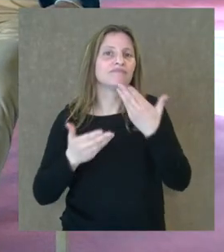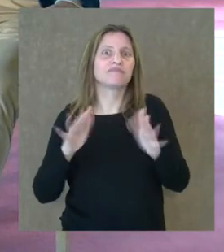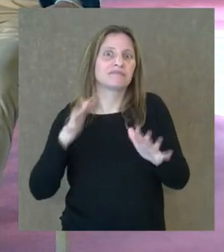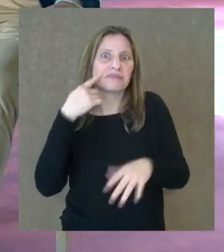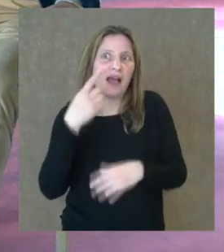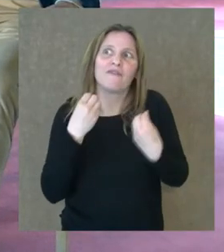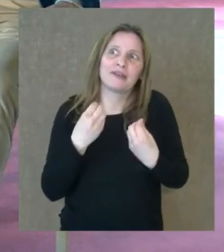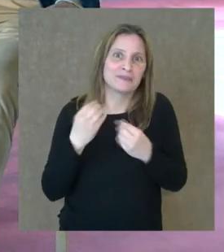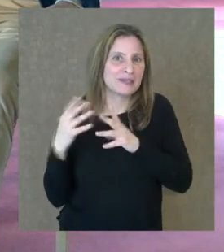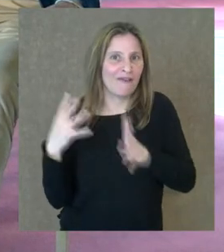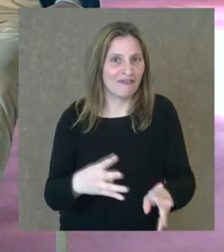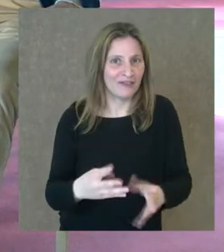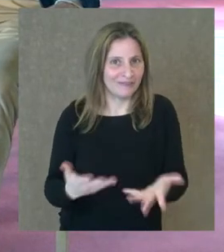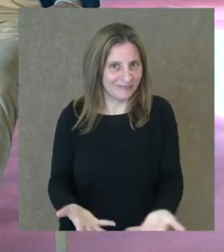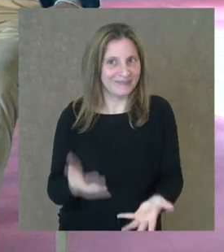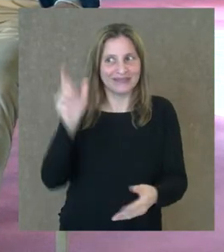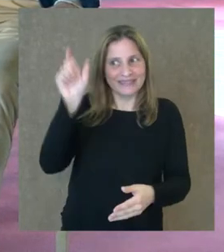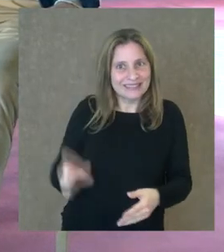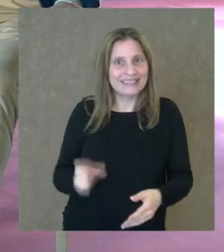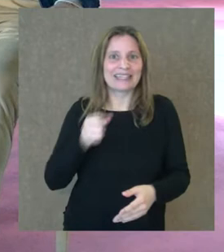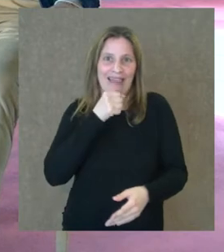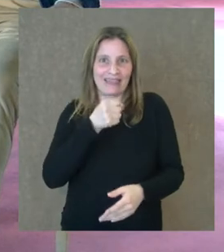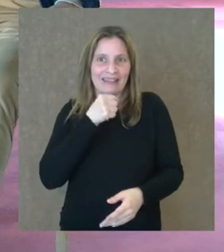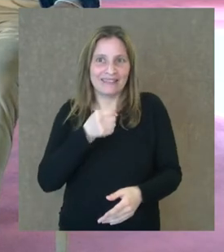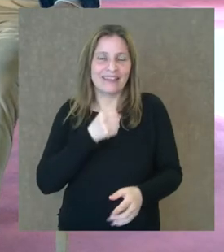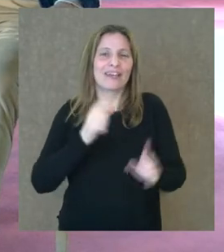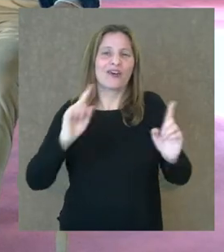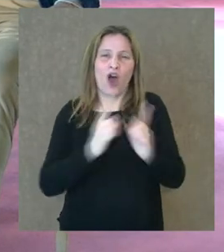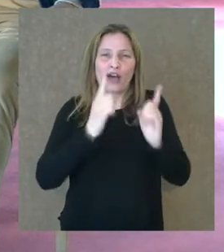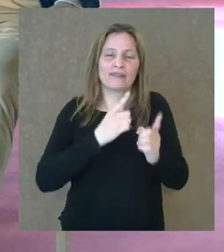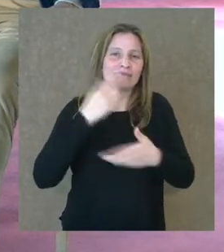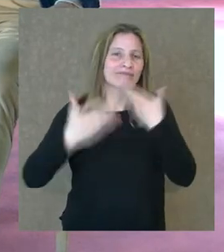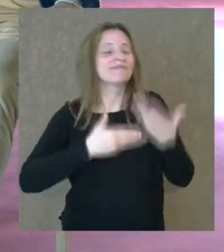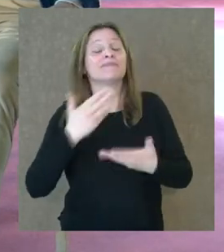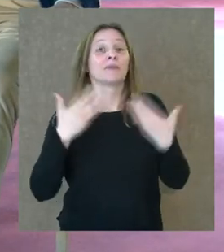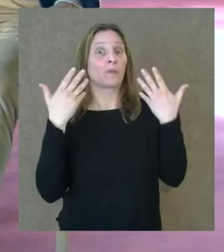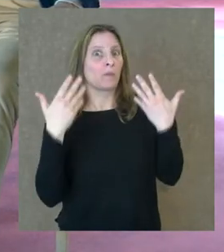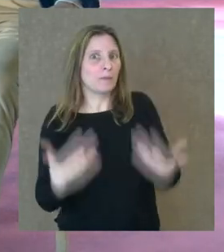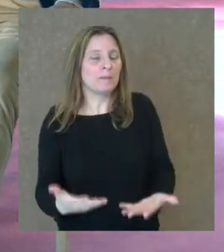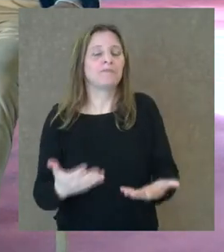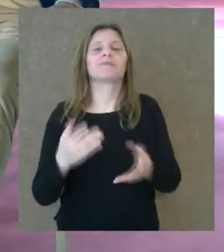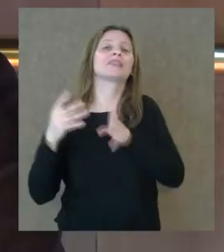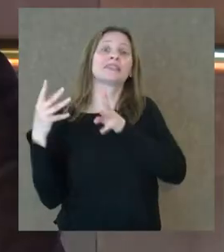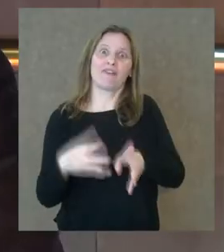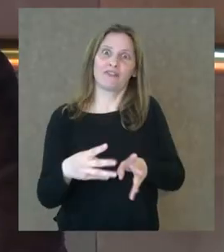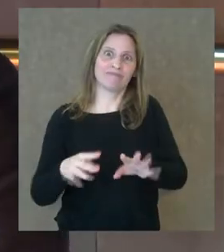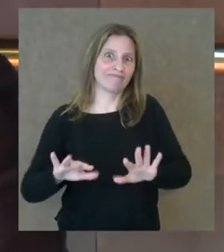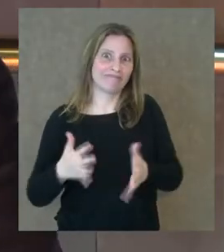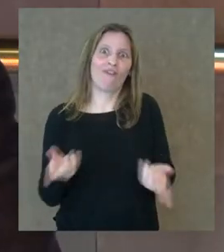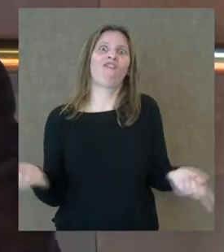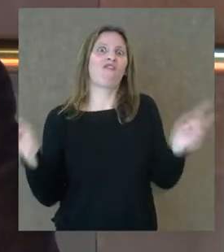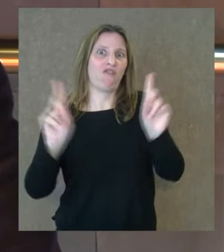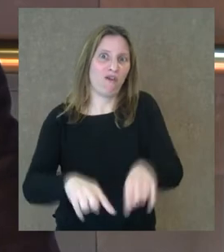bueno cuál es el desafío que significa también para un cantante hacer estas breves participaciones bueno el primer desafío es volver